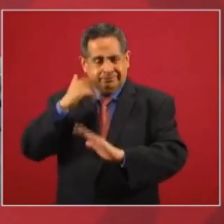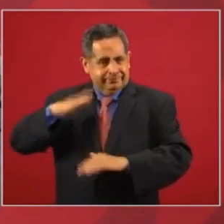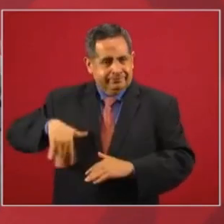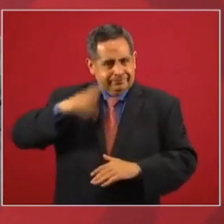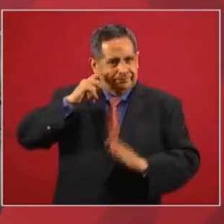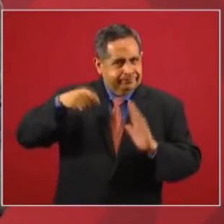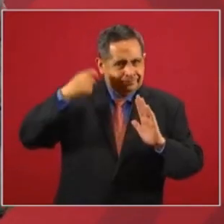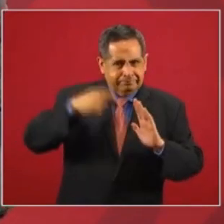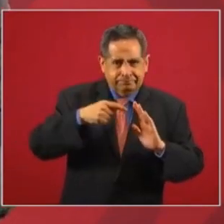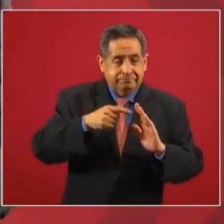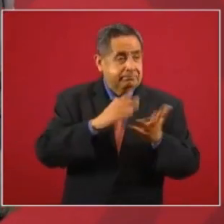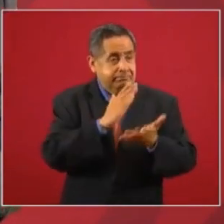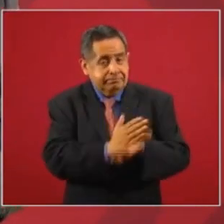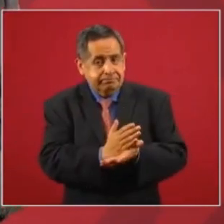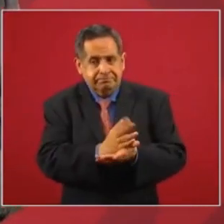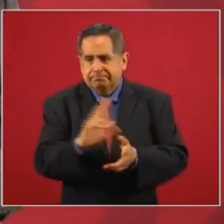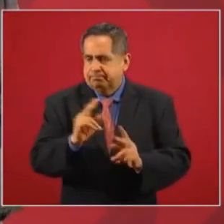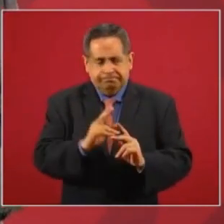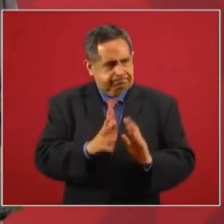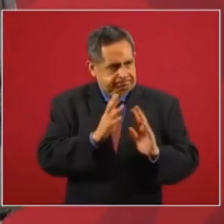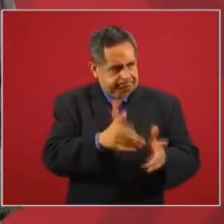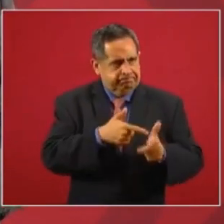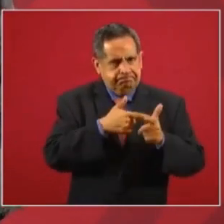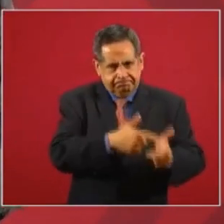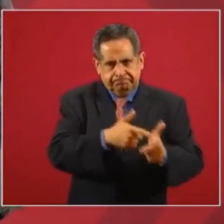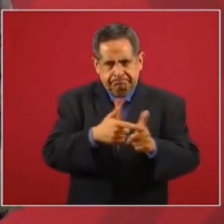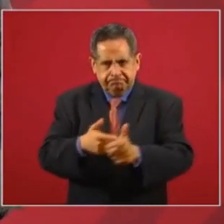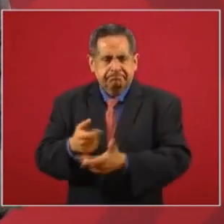prioritarias, se cuenta ya con presupuesto